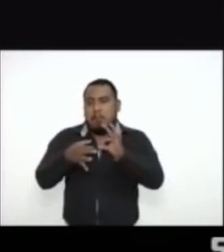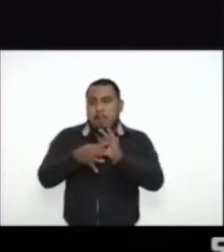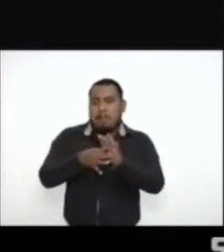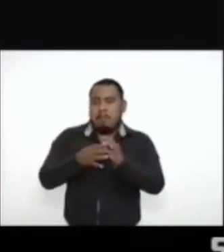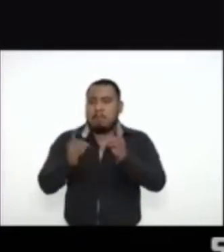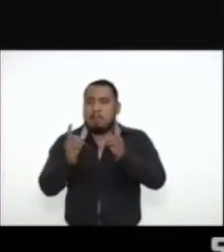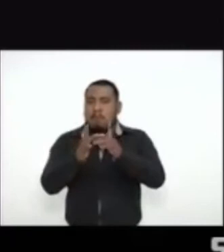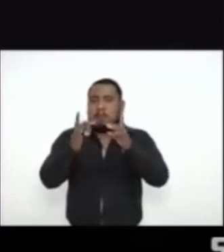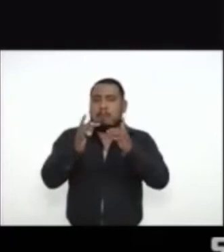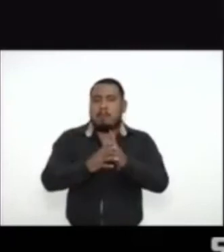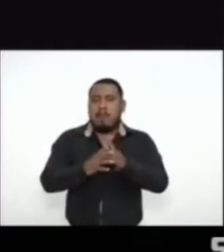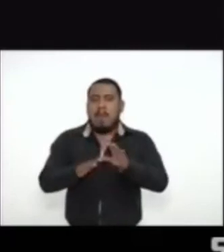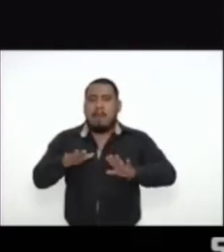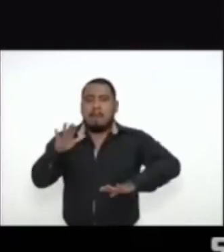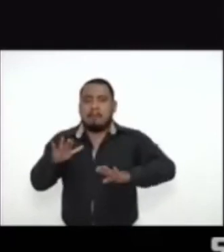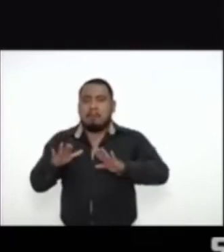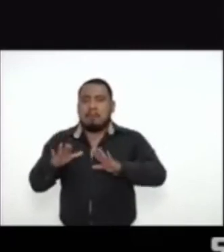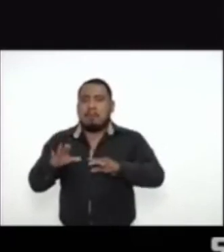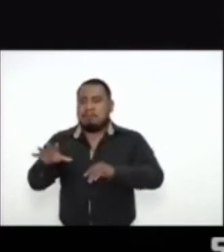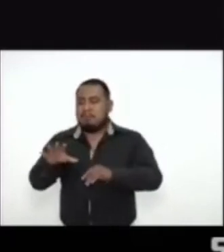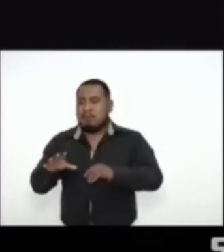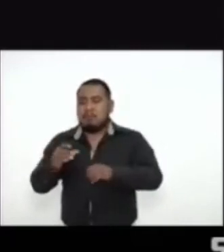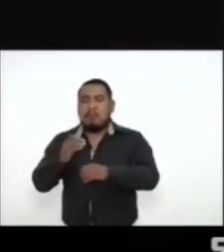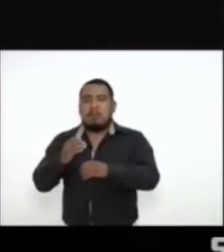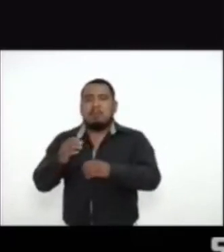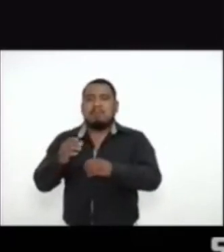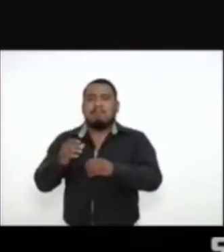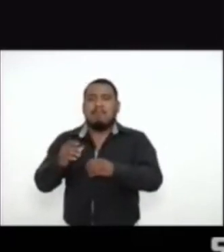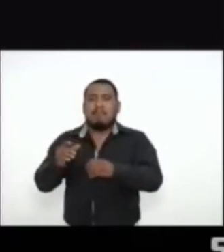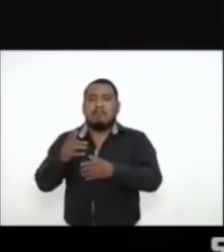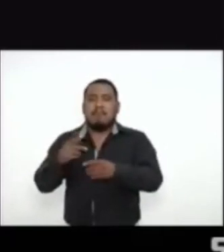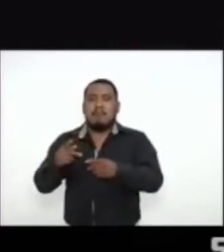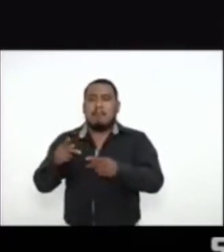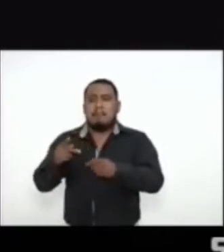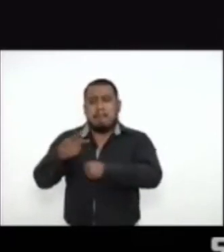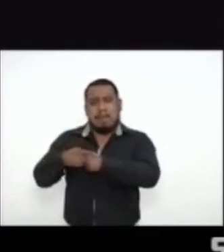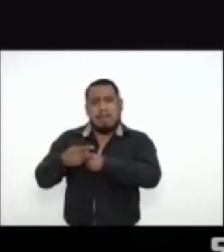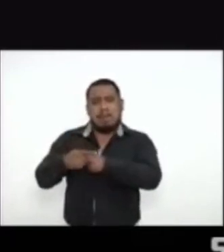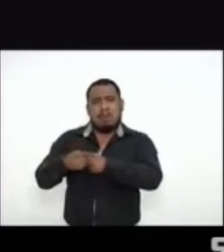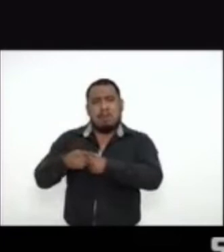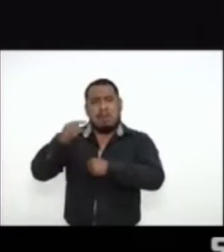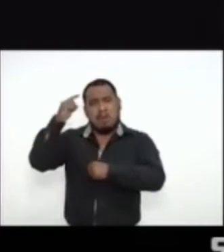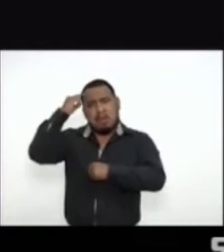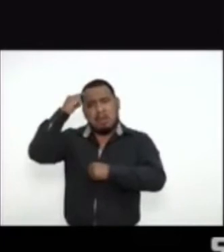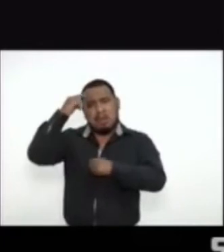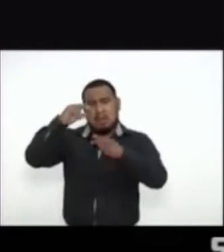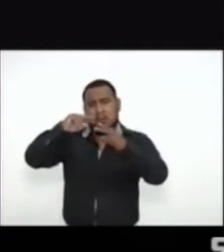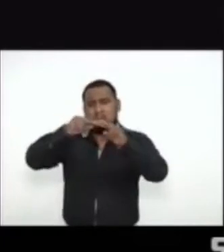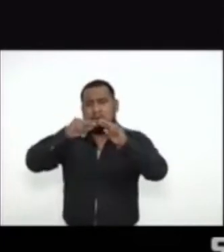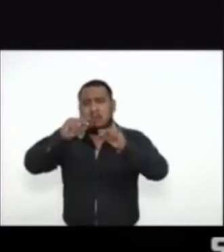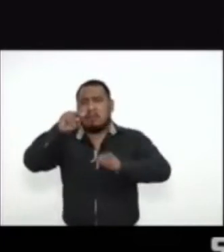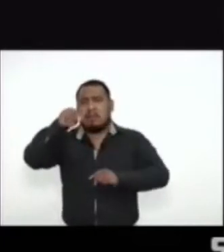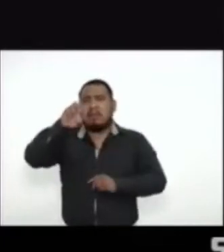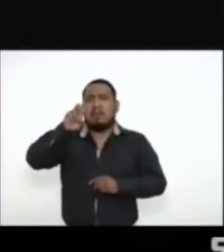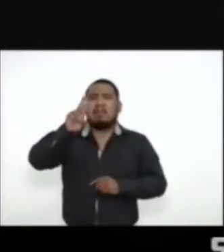de peligro hay una parte nuestra que son las células espejo, que son las neuronas espejo, en donde